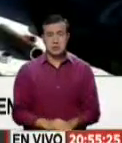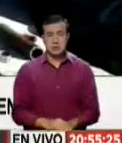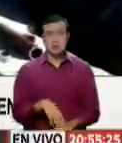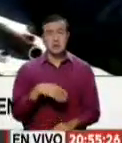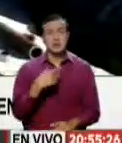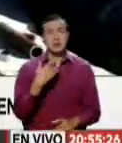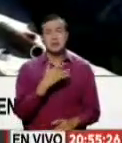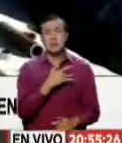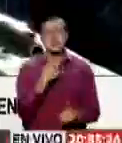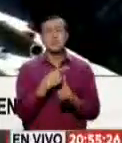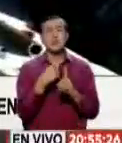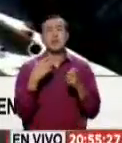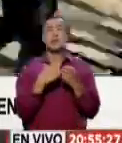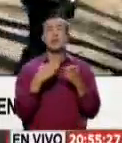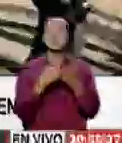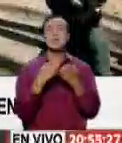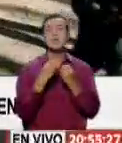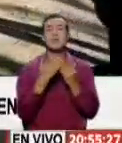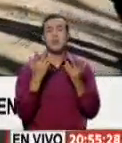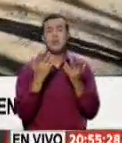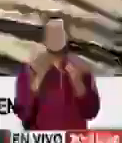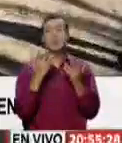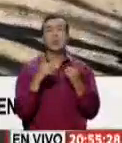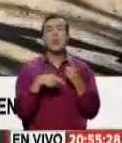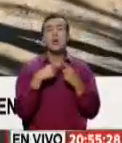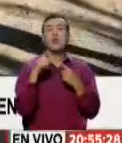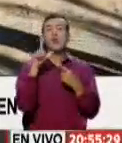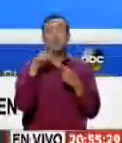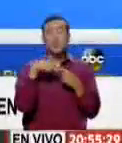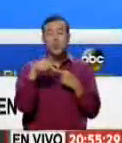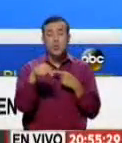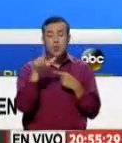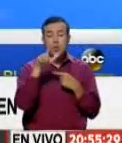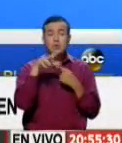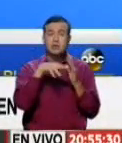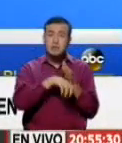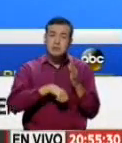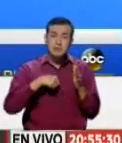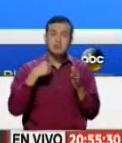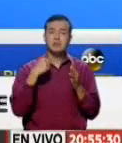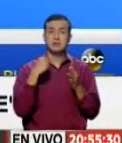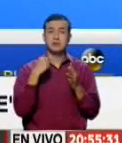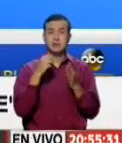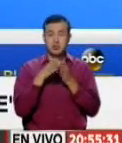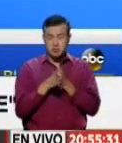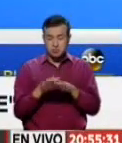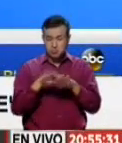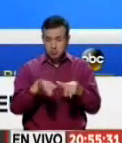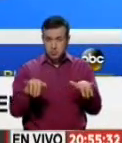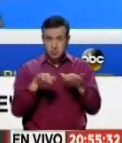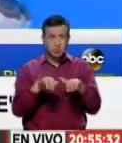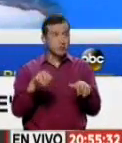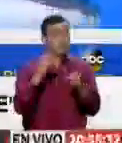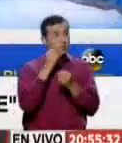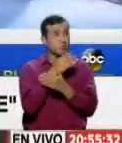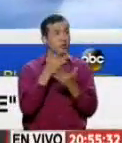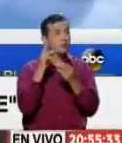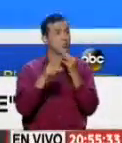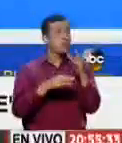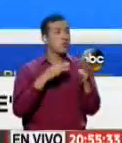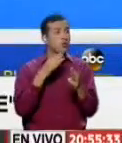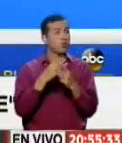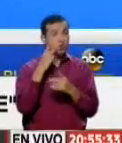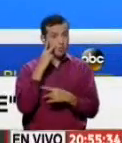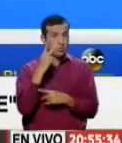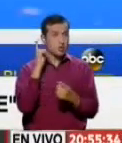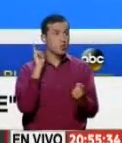más optimista, los equipos de rescate llegarían al niño este lunes. Los buzos Mark Mulher y Kimberly Jeffries anunciaron al mundo que